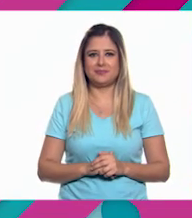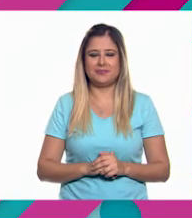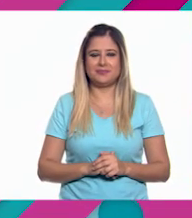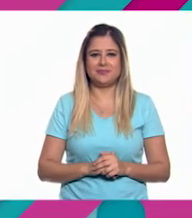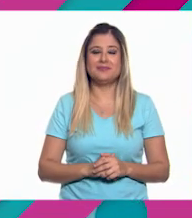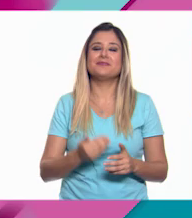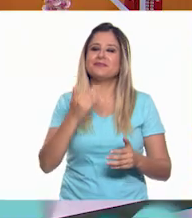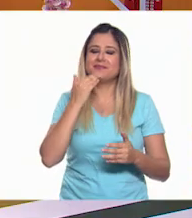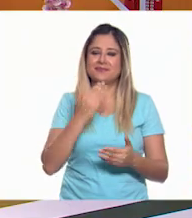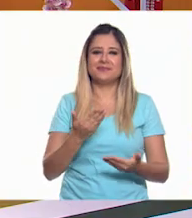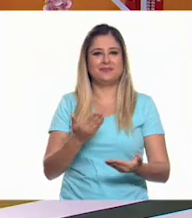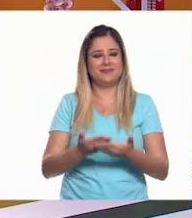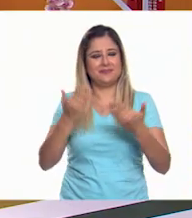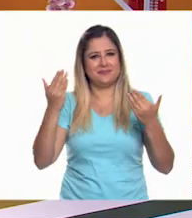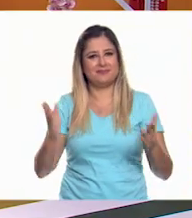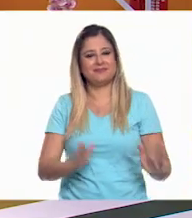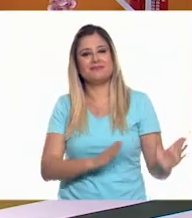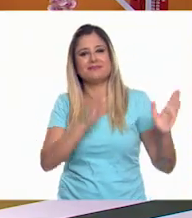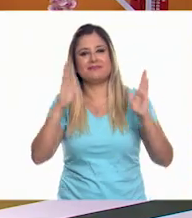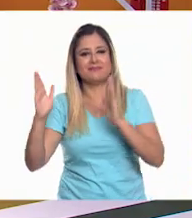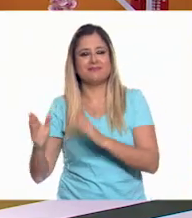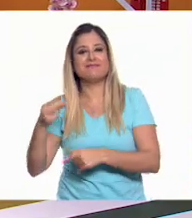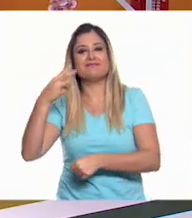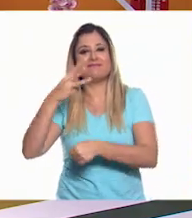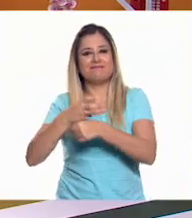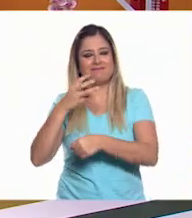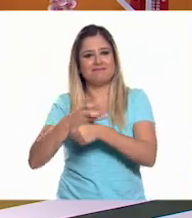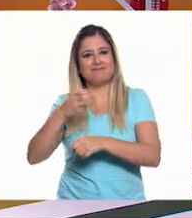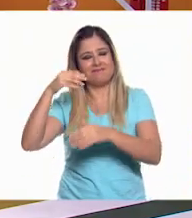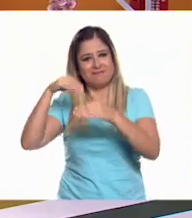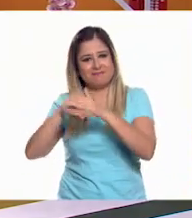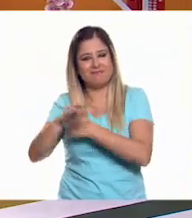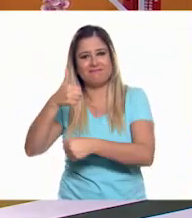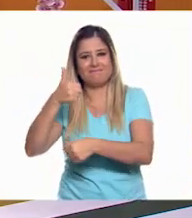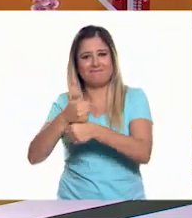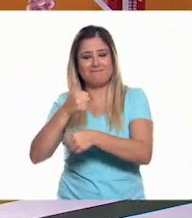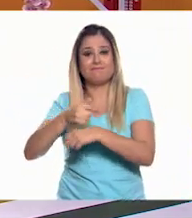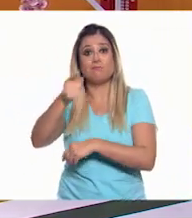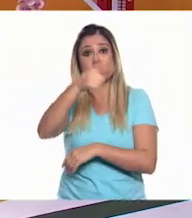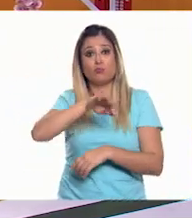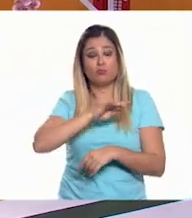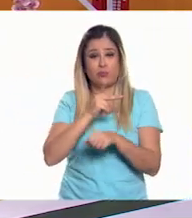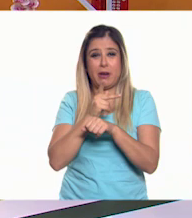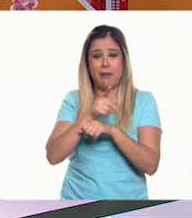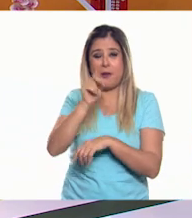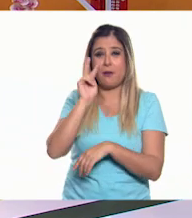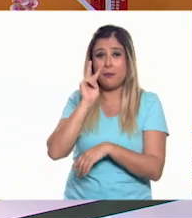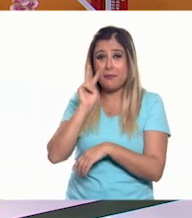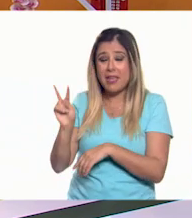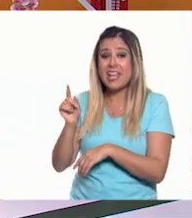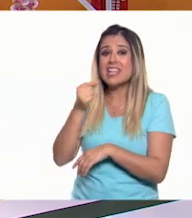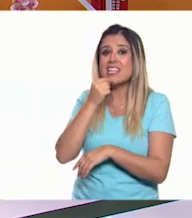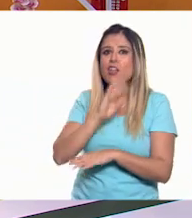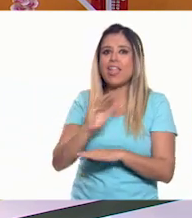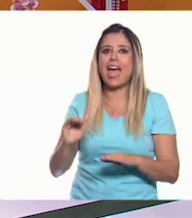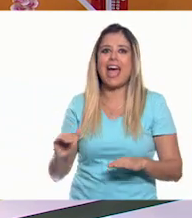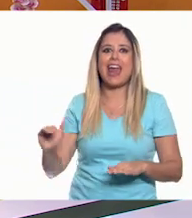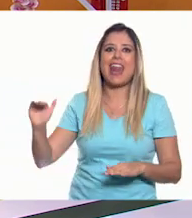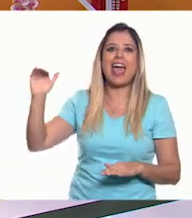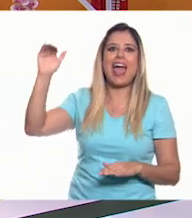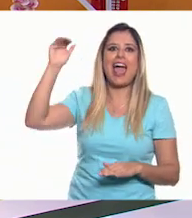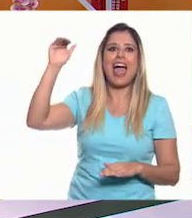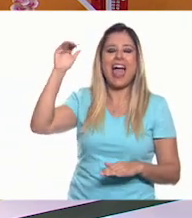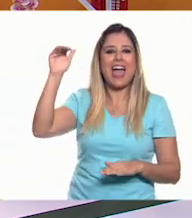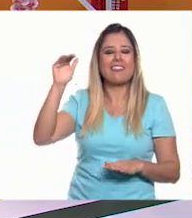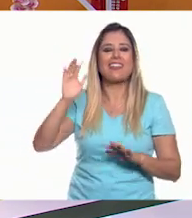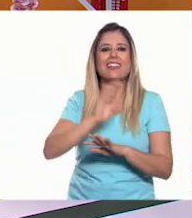Muy bien, ahora sí, iría antes de entrar a la primaria. Si lo pueden ver, aquí ya es un niño más grande, sí.